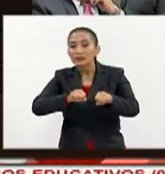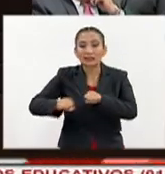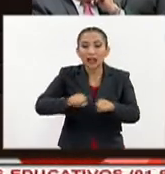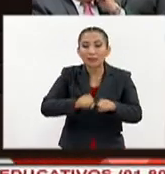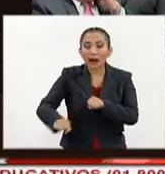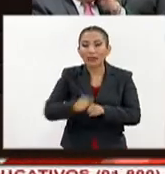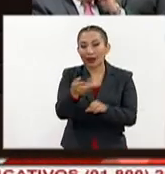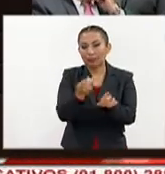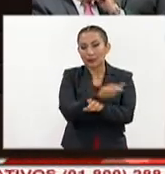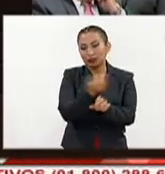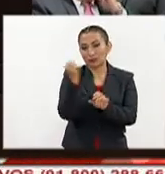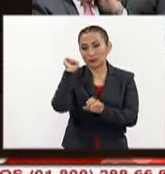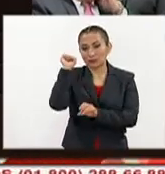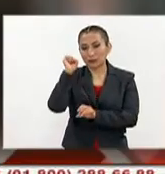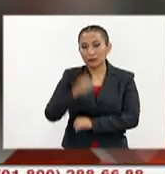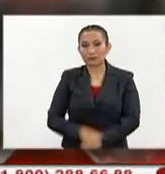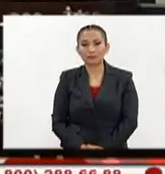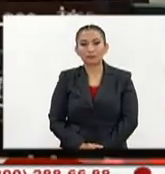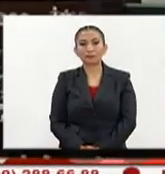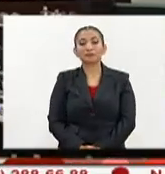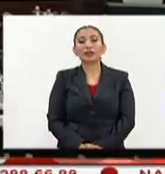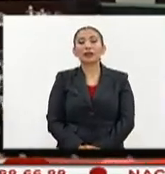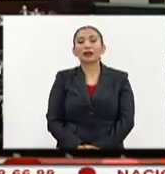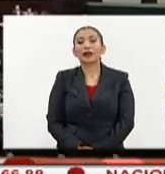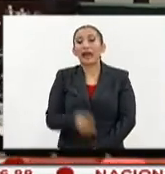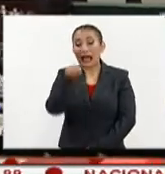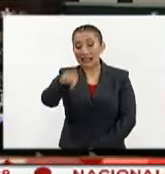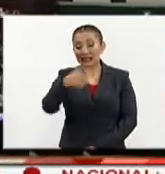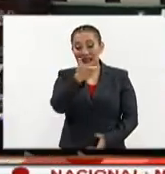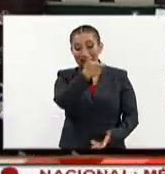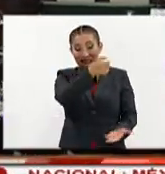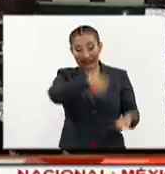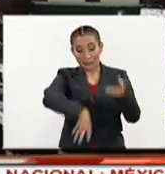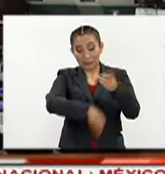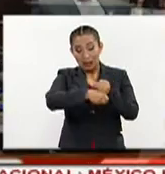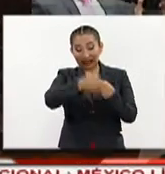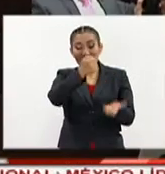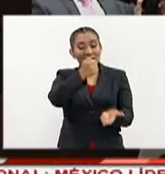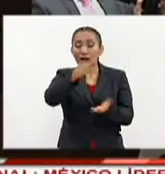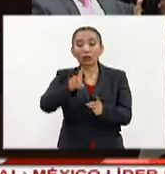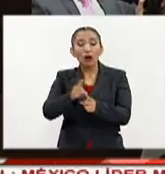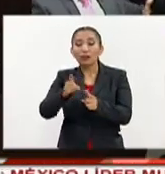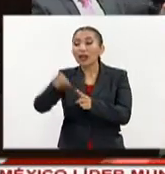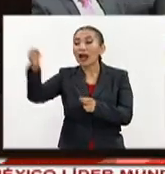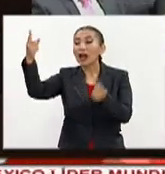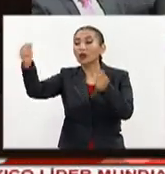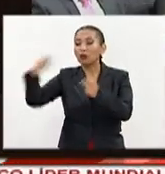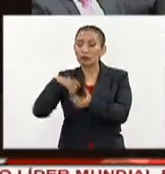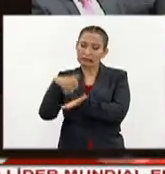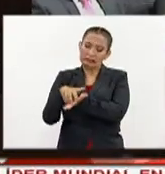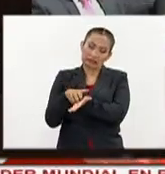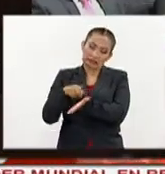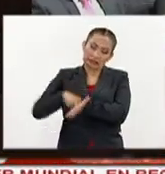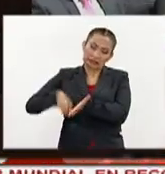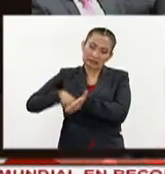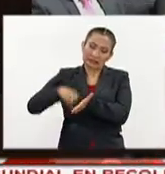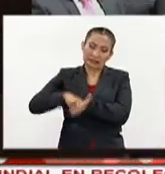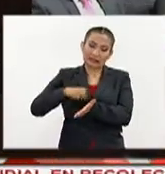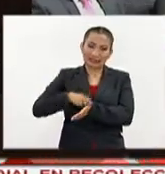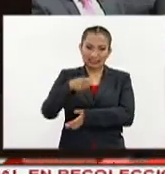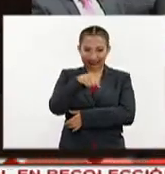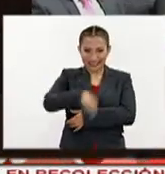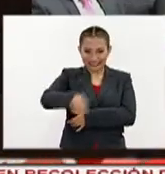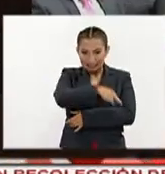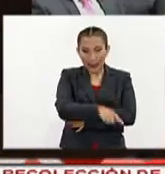sismos del pasado mes de septiembre. Explicó que estos ingresos adicionales se obtuvieron mediante algunos ajustes. Se ajustó